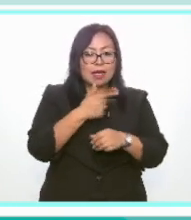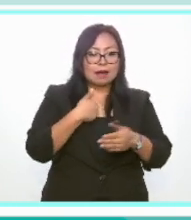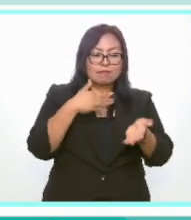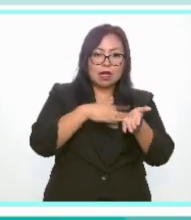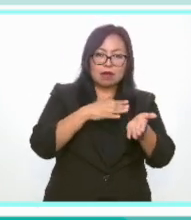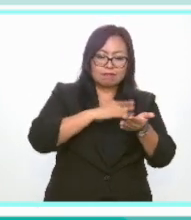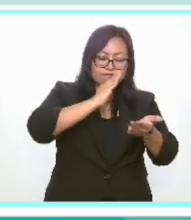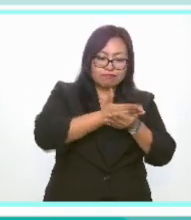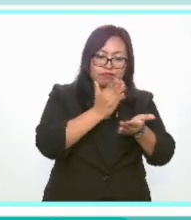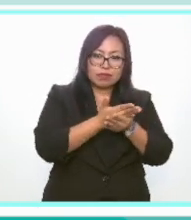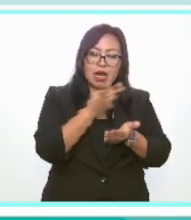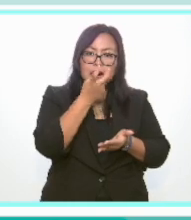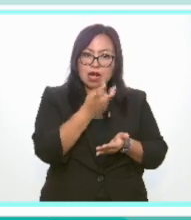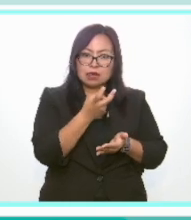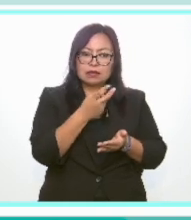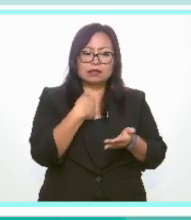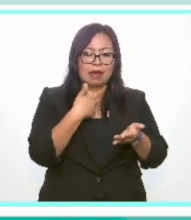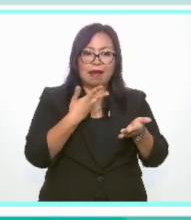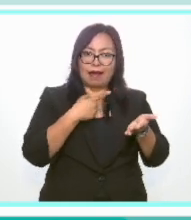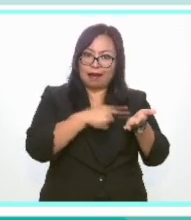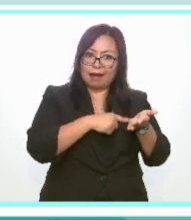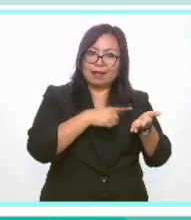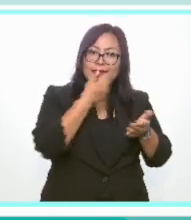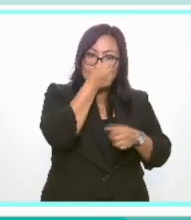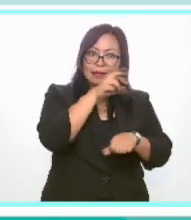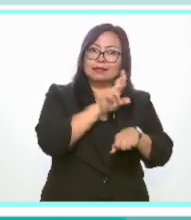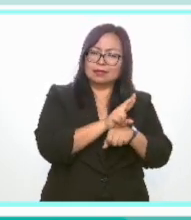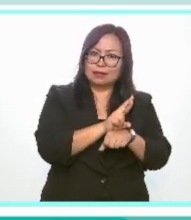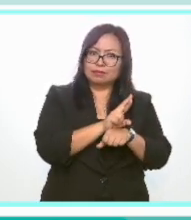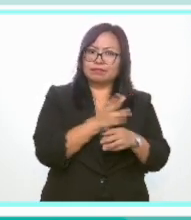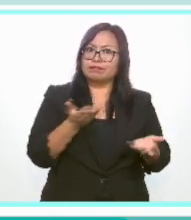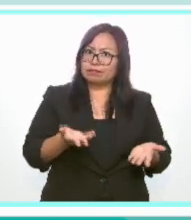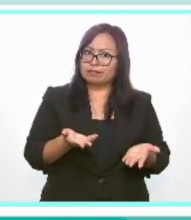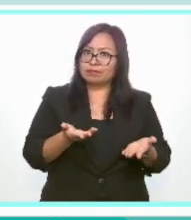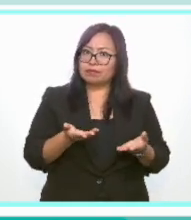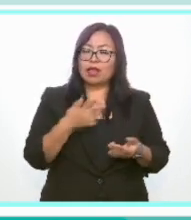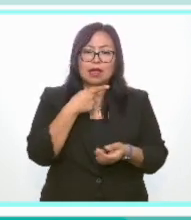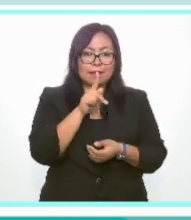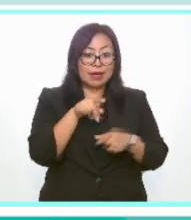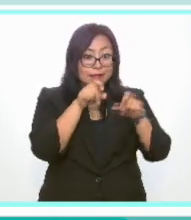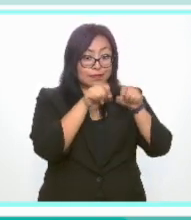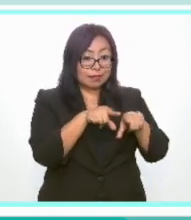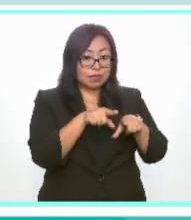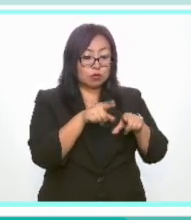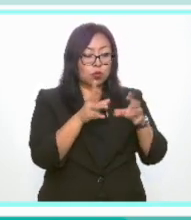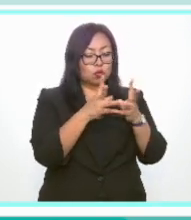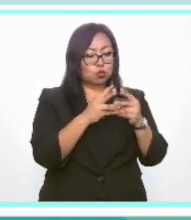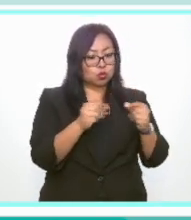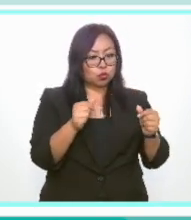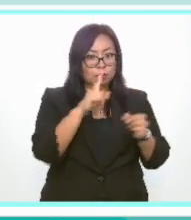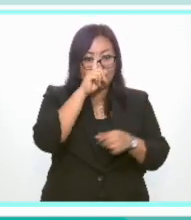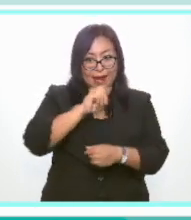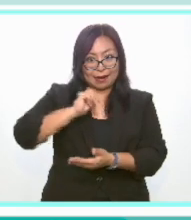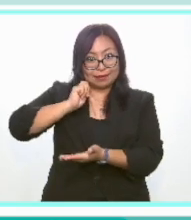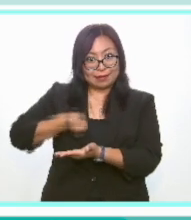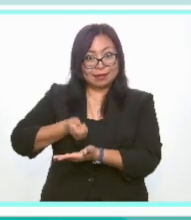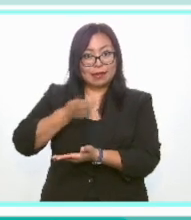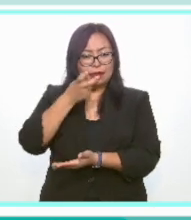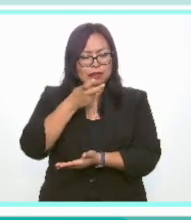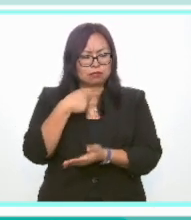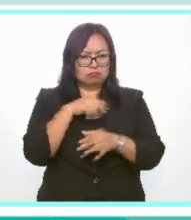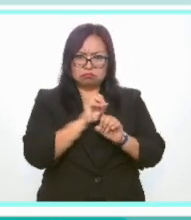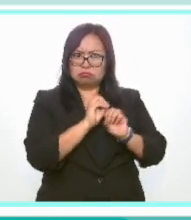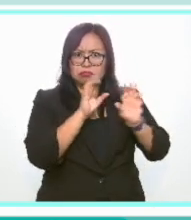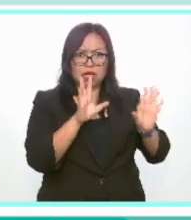solicitadas obren los archivos de esta secretaría ya que de los propios resolutivos de la sentencia con mucha Claridad